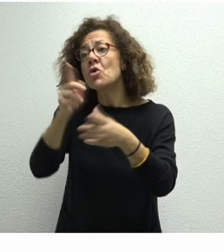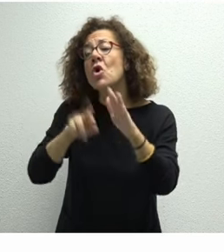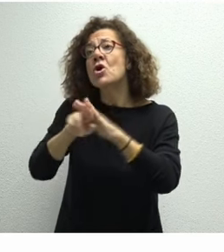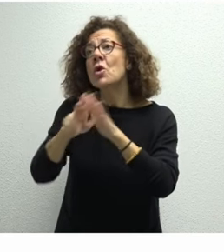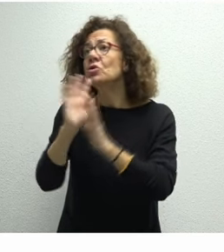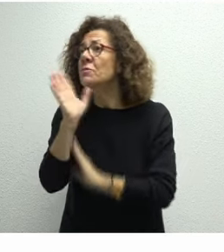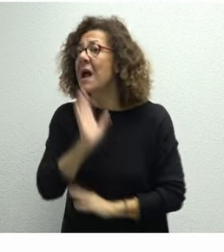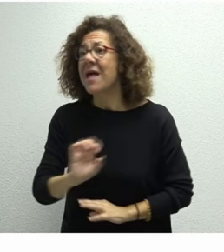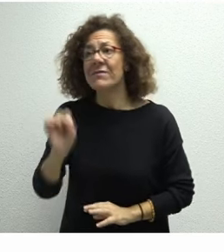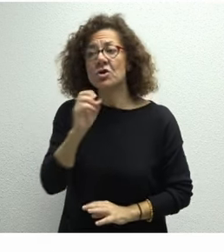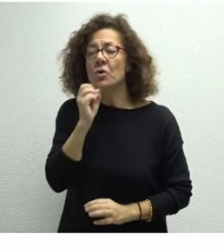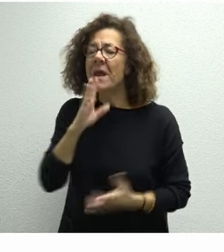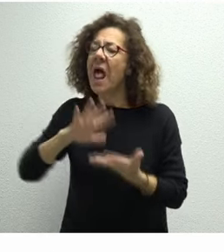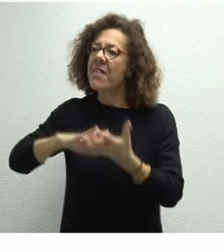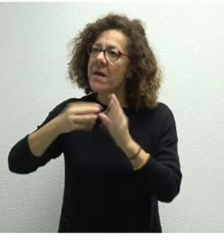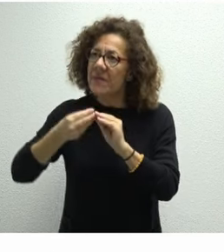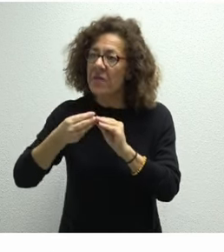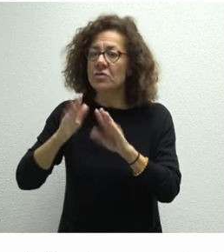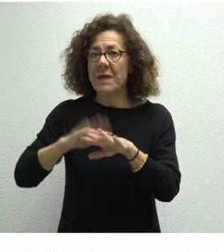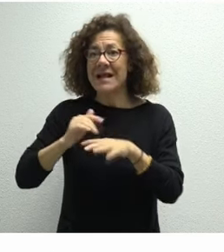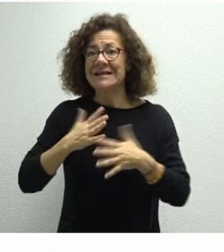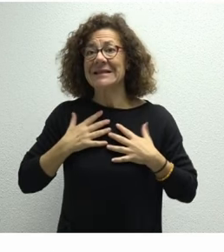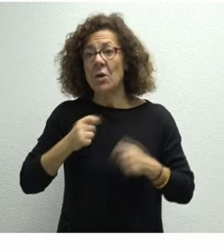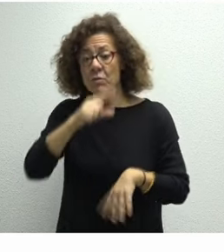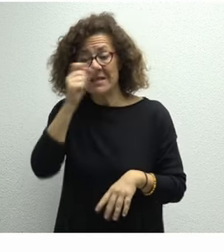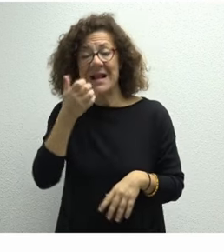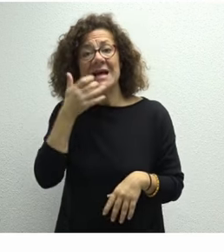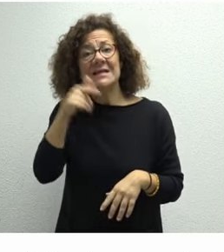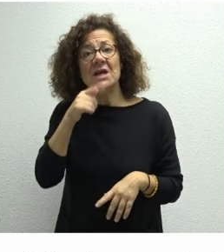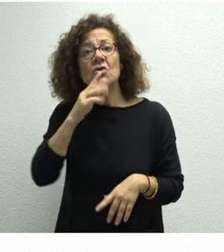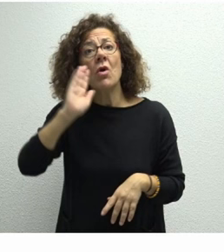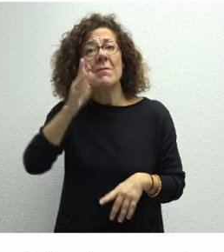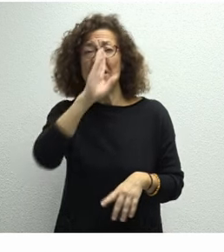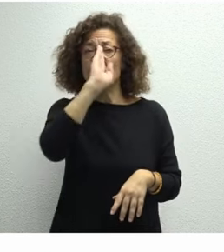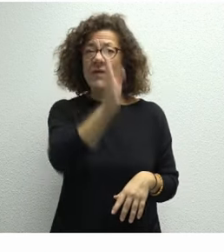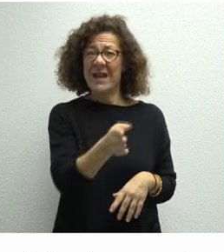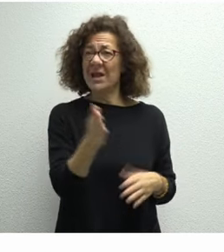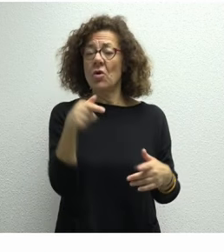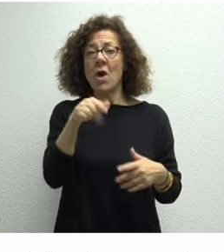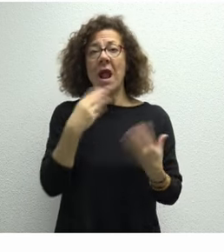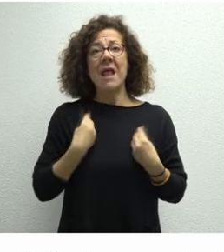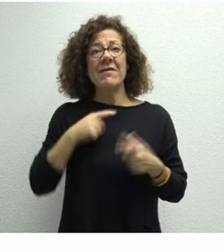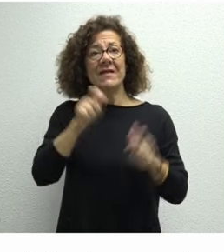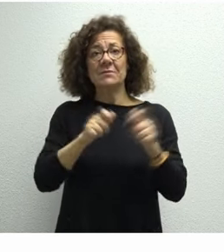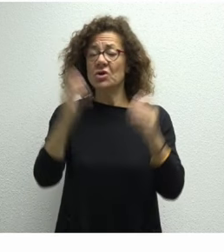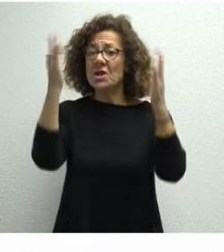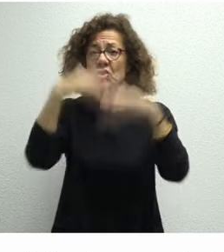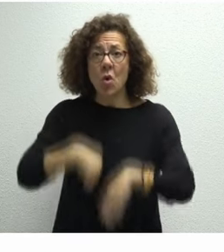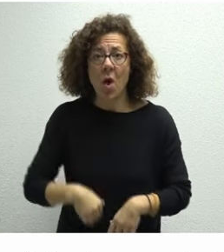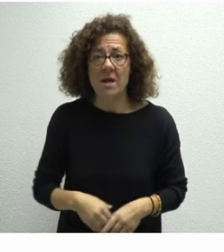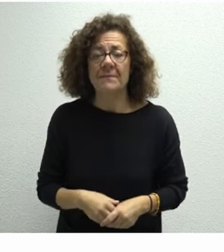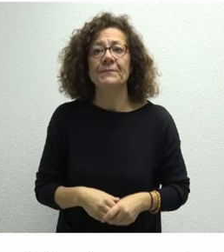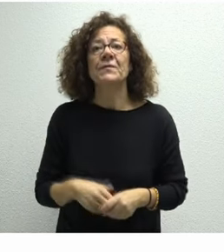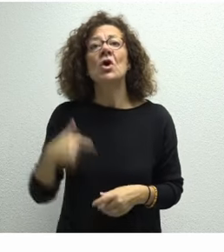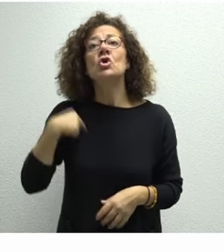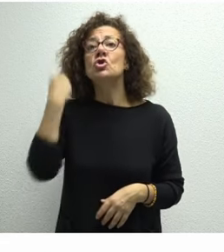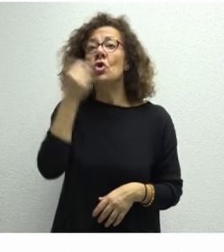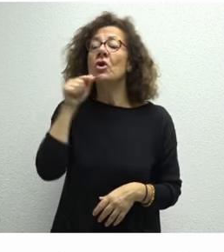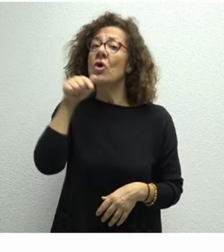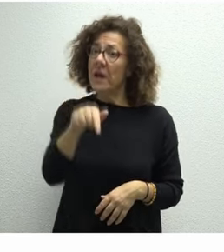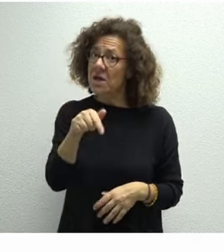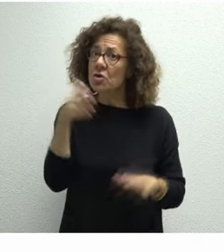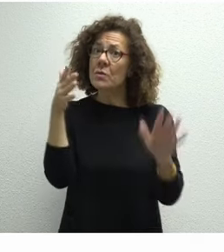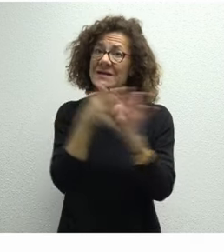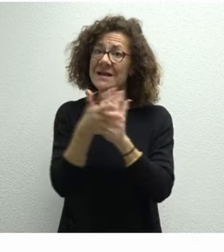recursos maravillosamente adaptados en Salud Mental si luego eso no tiene un impacto directo en lo que ocurre en la vida de las personas creo que eso lo Vais a